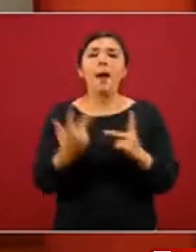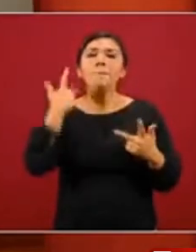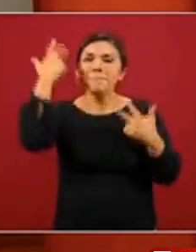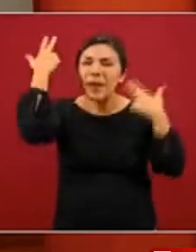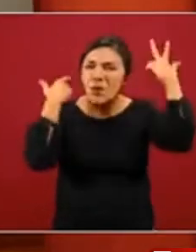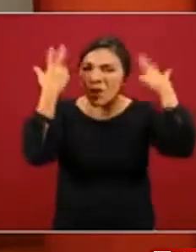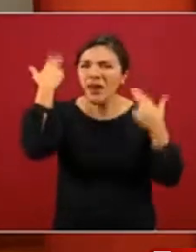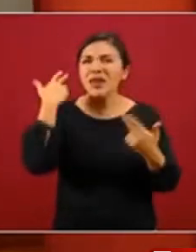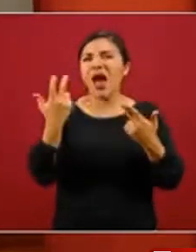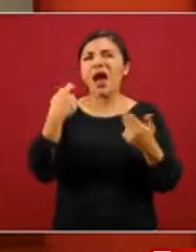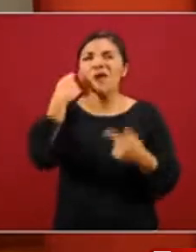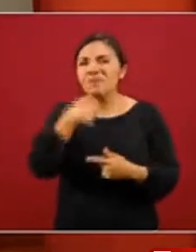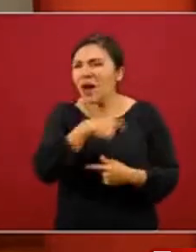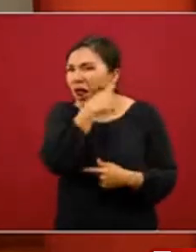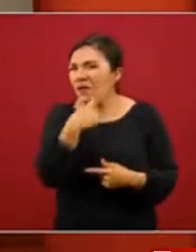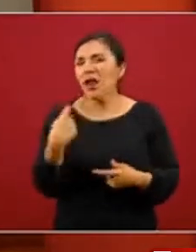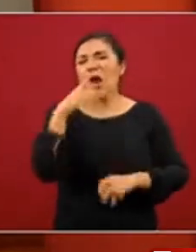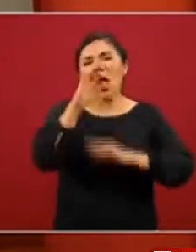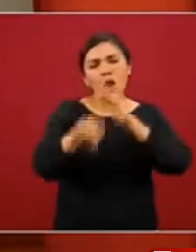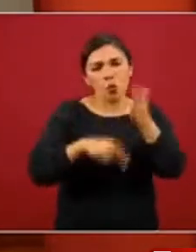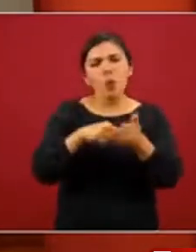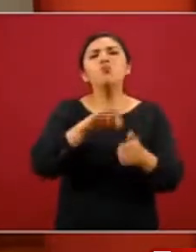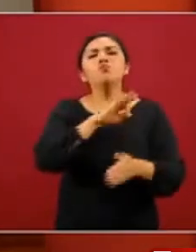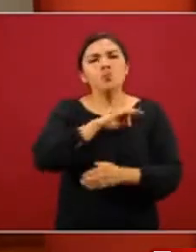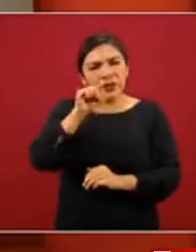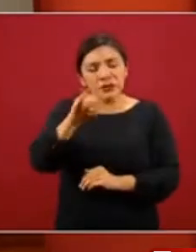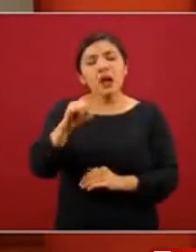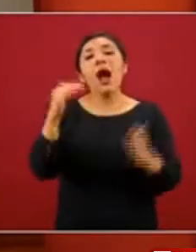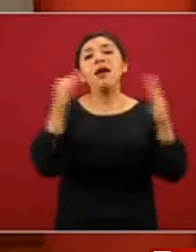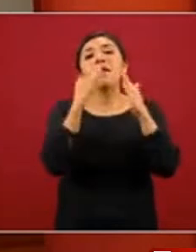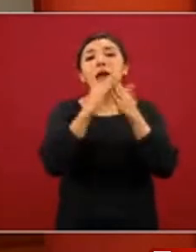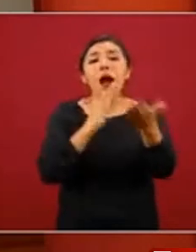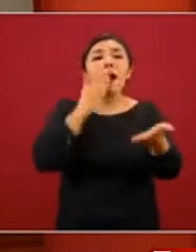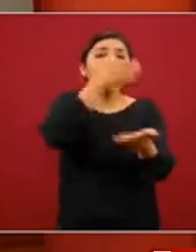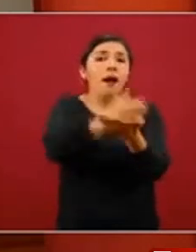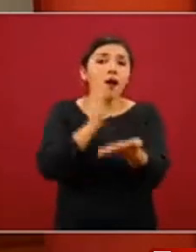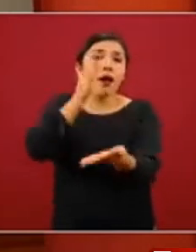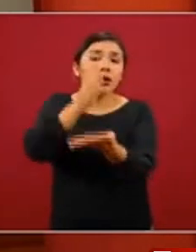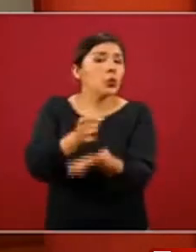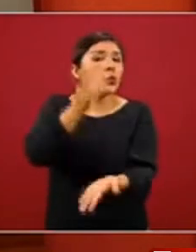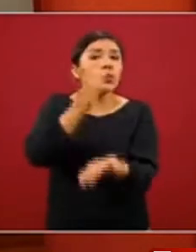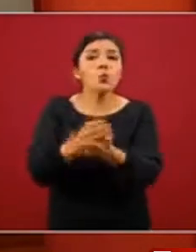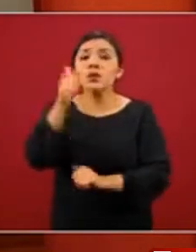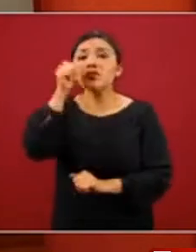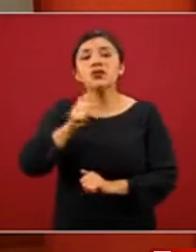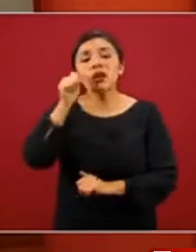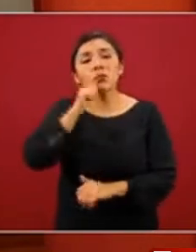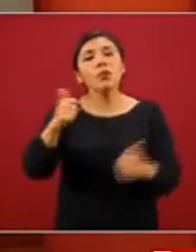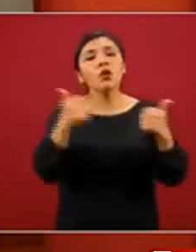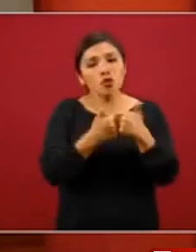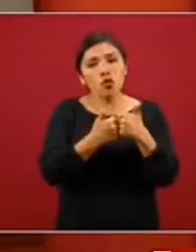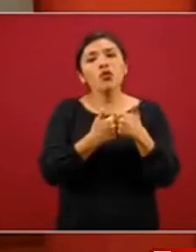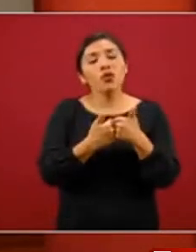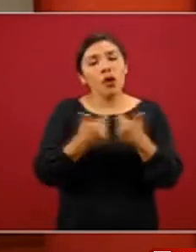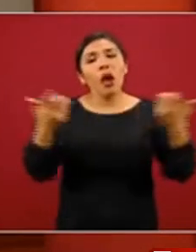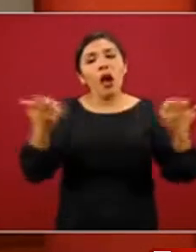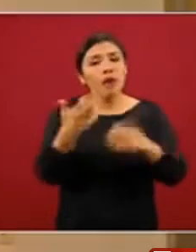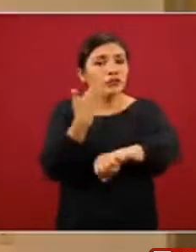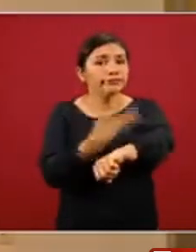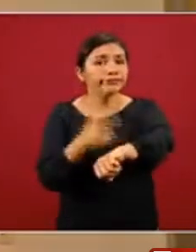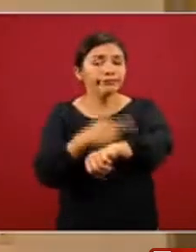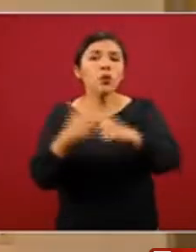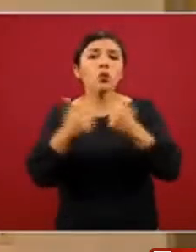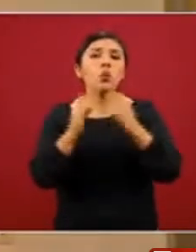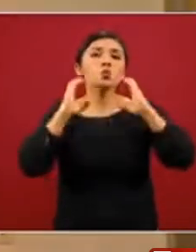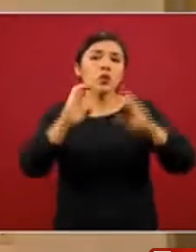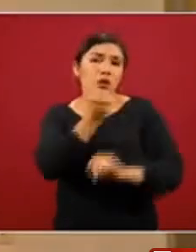barberías, estéticas pueden brindar sus servicios a domicilio, siempre y cuando también se lleven a cabo las medidas